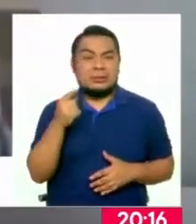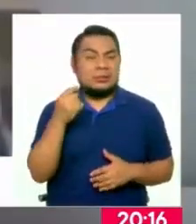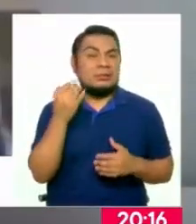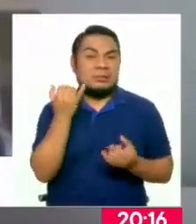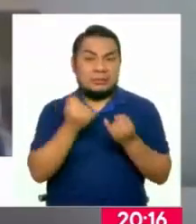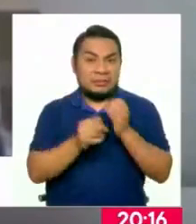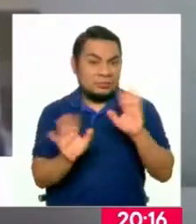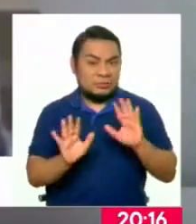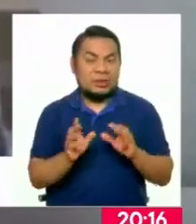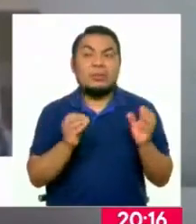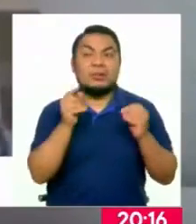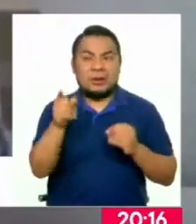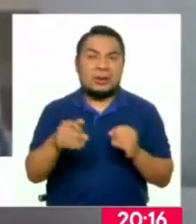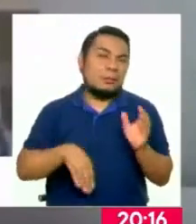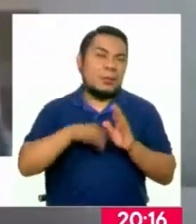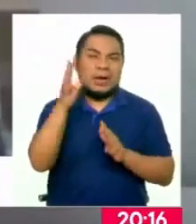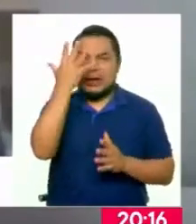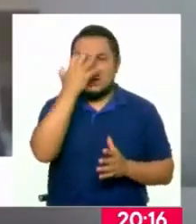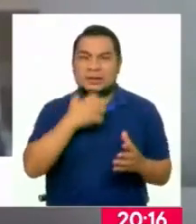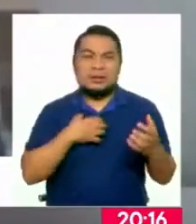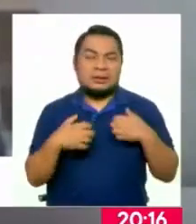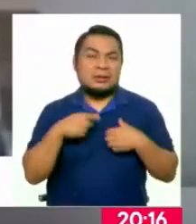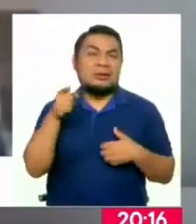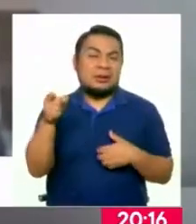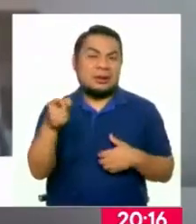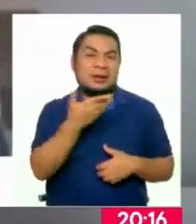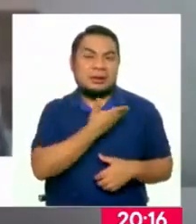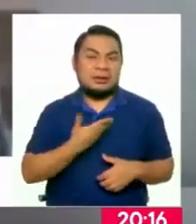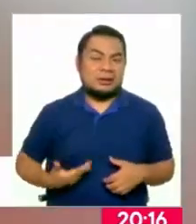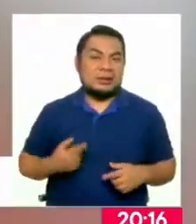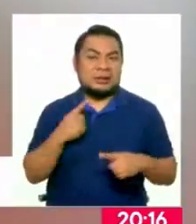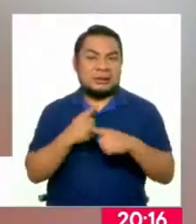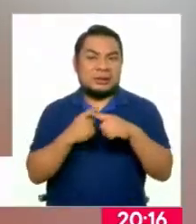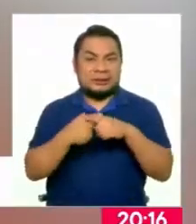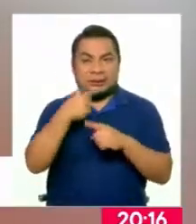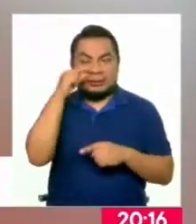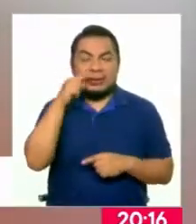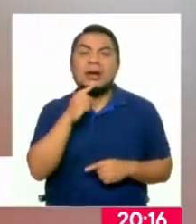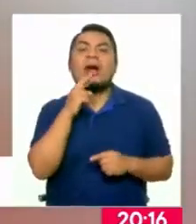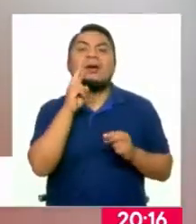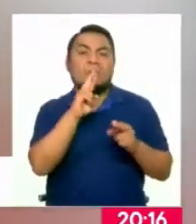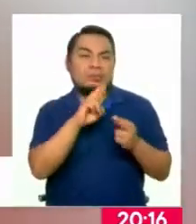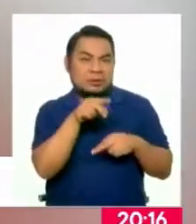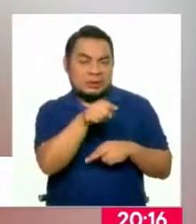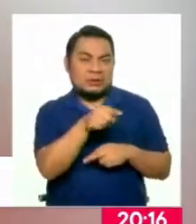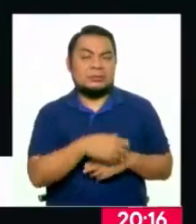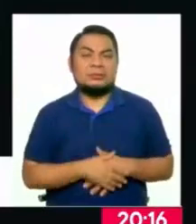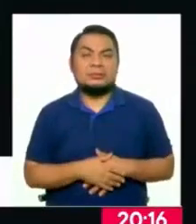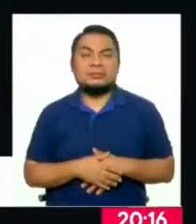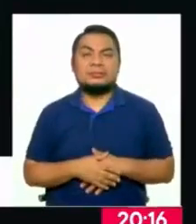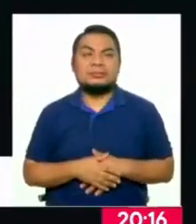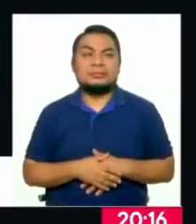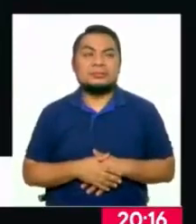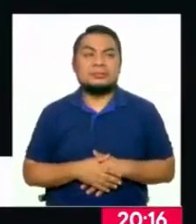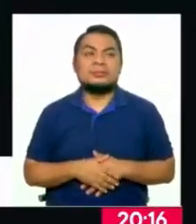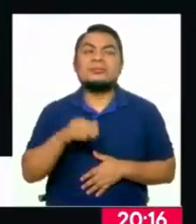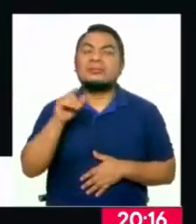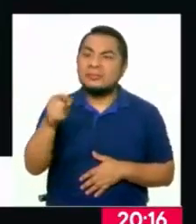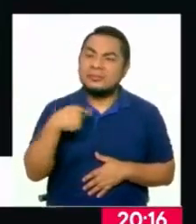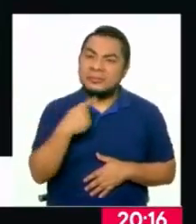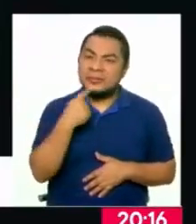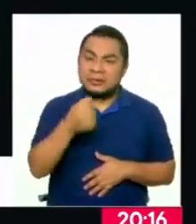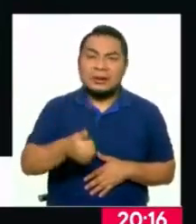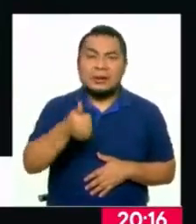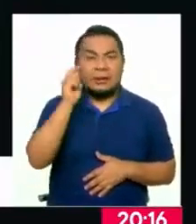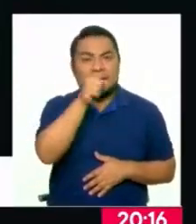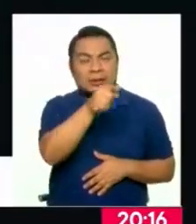ahí, pues esto causó un mayor fastidio en el ex jefe de Estado, que respondió nuevamente al fiscal. Señora magistrada, me estoy dirigiendo a